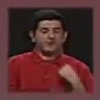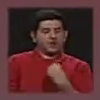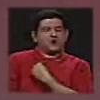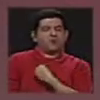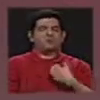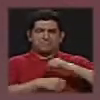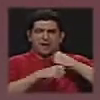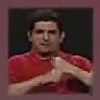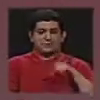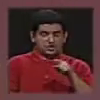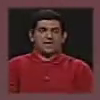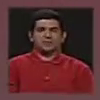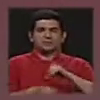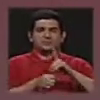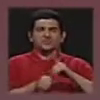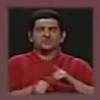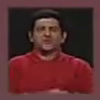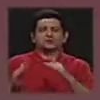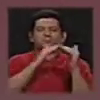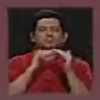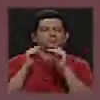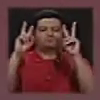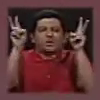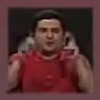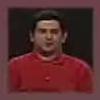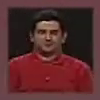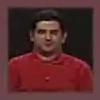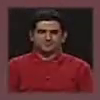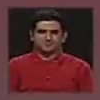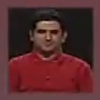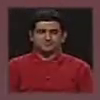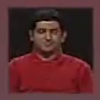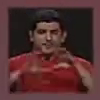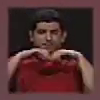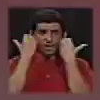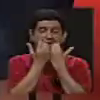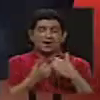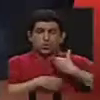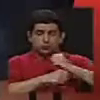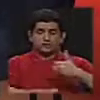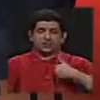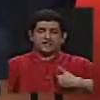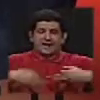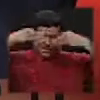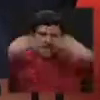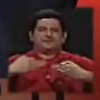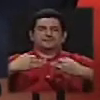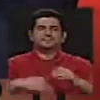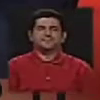Los regidores son los diputados del pueblo, digámoslo así. Y al Consejo Municipal es al que le toca tomar las decisiones